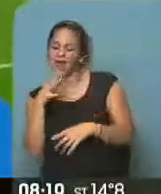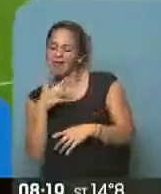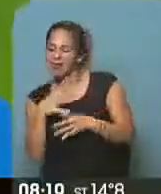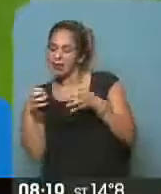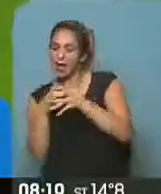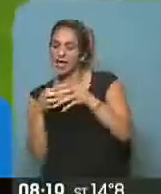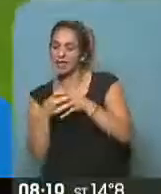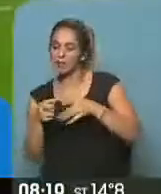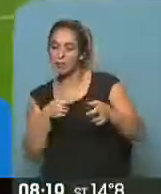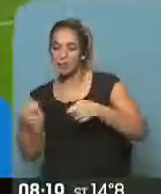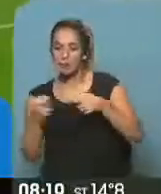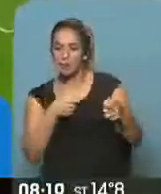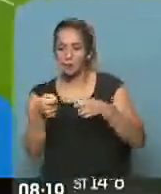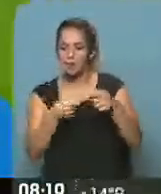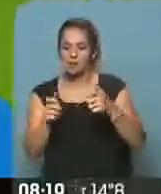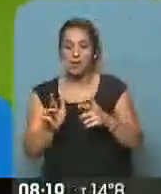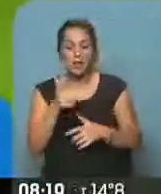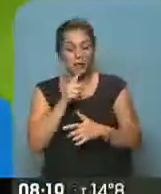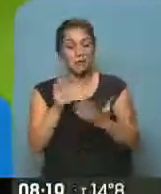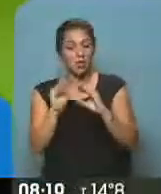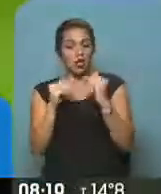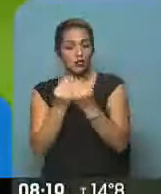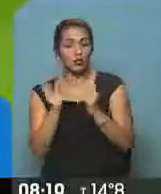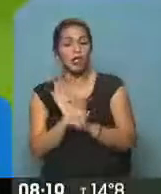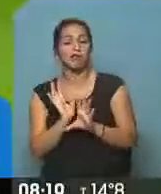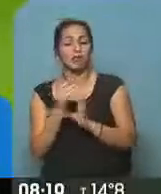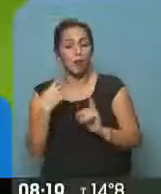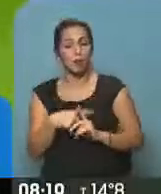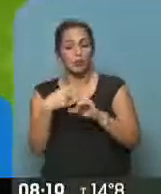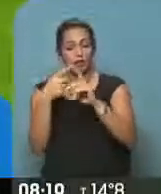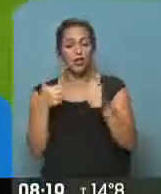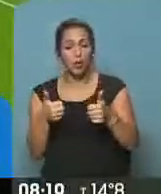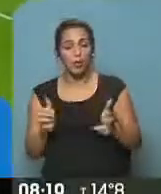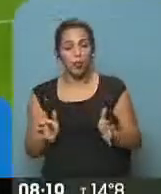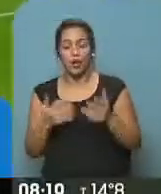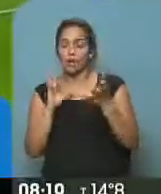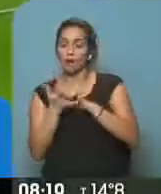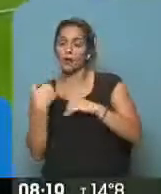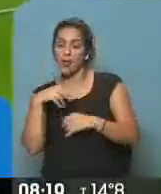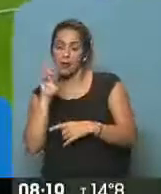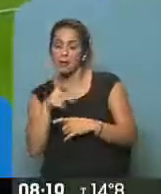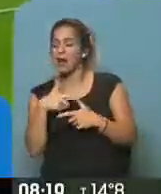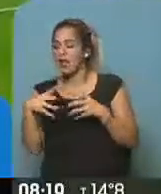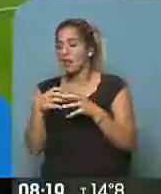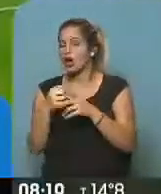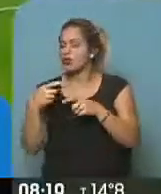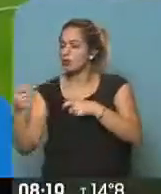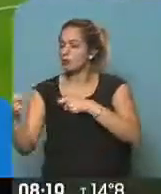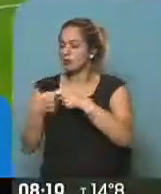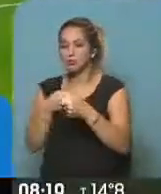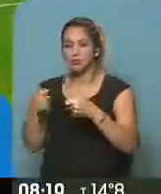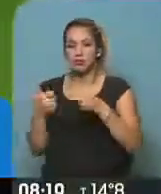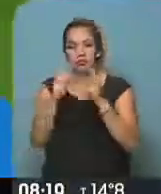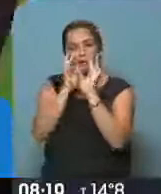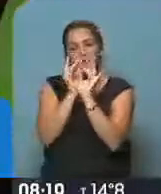juego. Y en ese sentido, me parece que el resultado es bastante bueno desde el punto de vista de encontrar un Lanzini tan fino